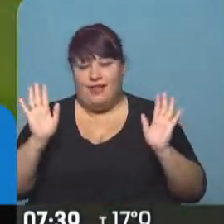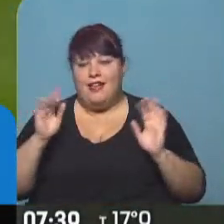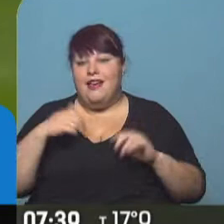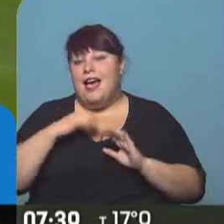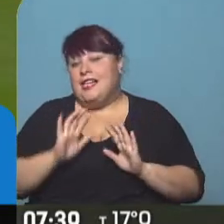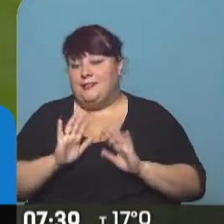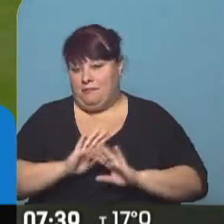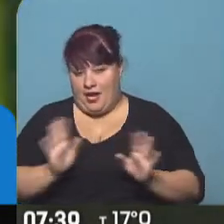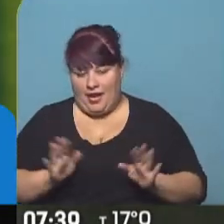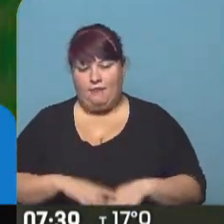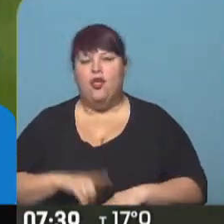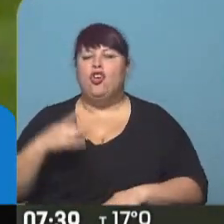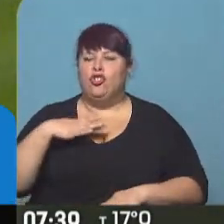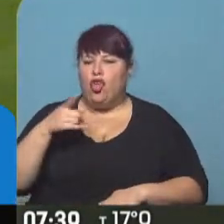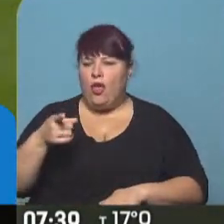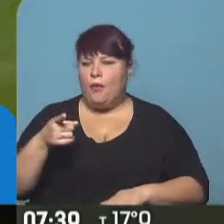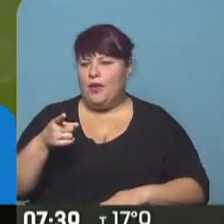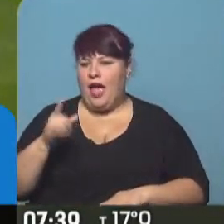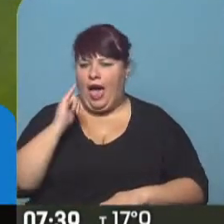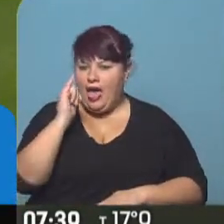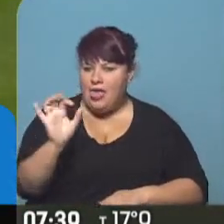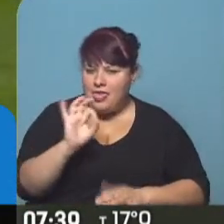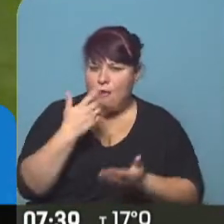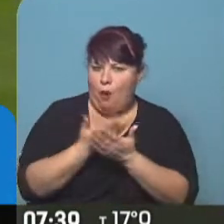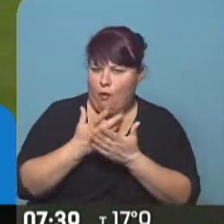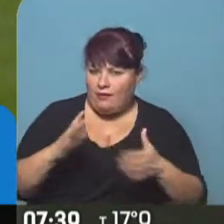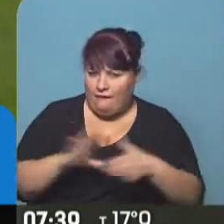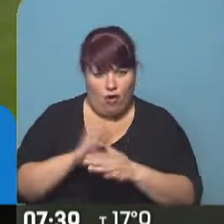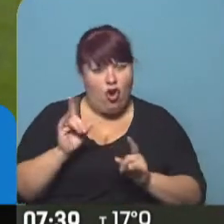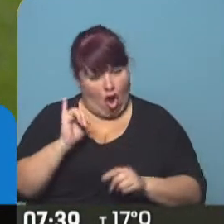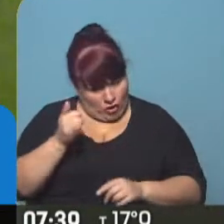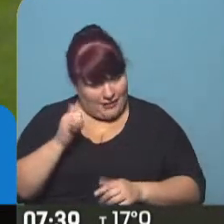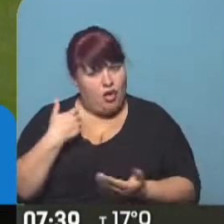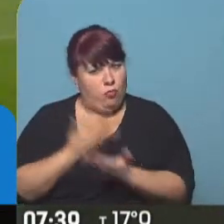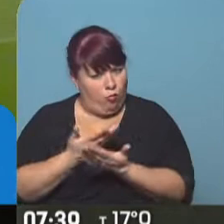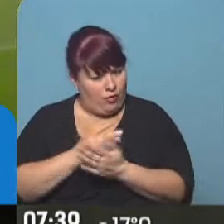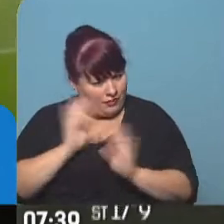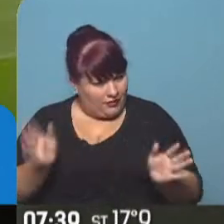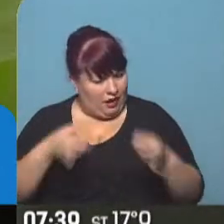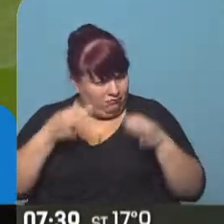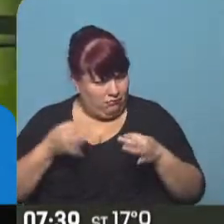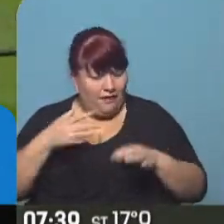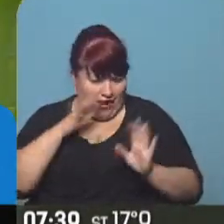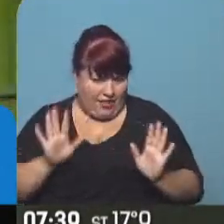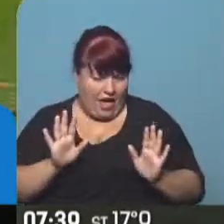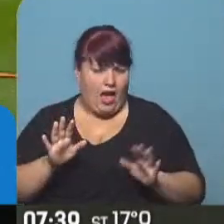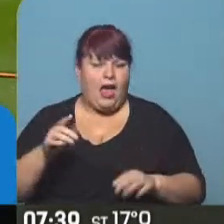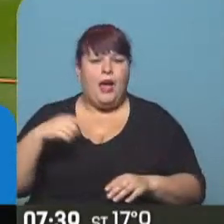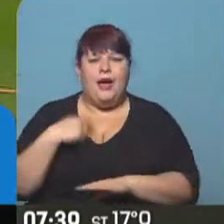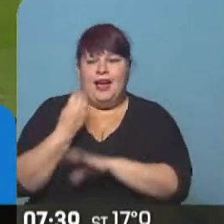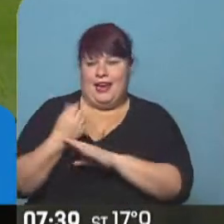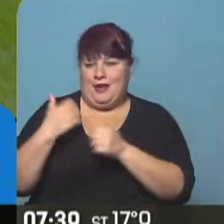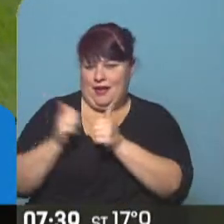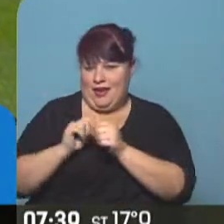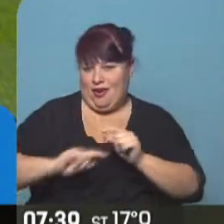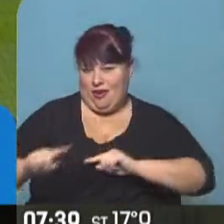a esperar nada más. O sea, todavía vos no te ha llegado ninguna oferta concreta. No, sí, la oferta está, es real. A ver, a mi representante y